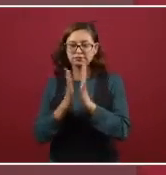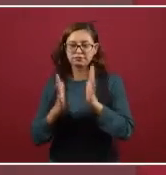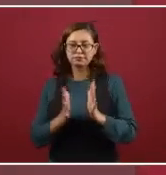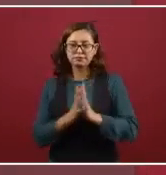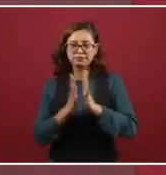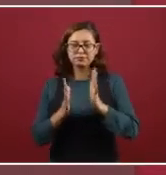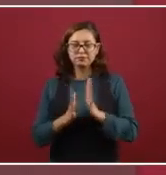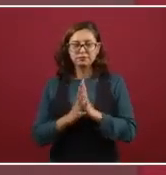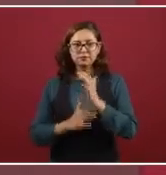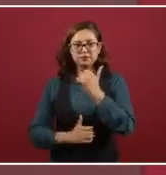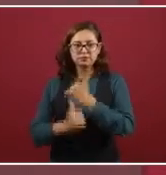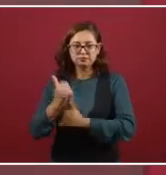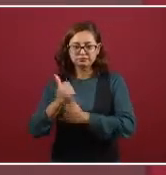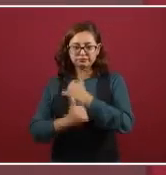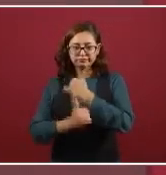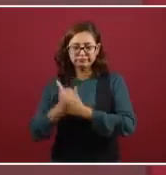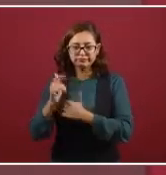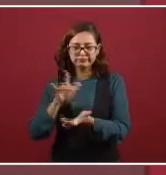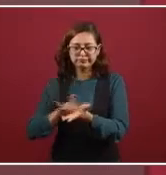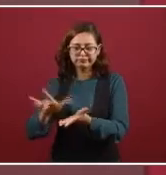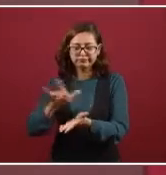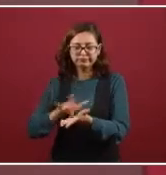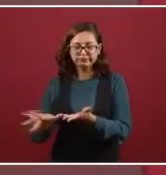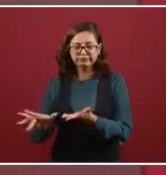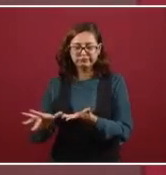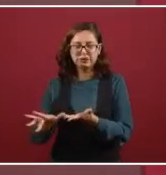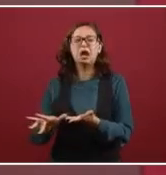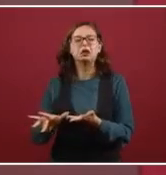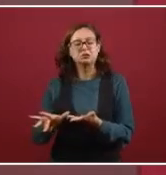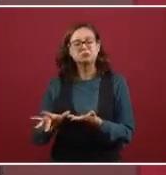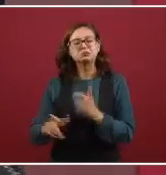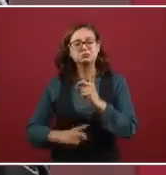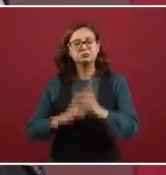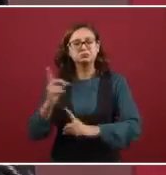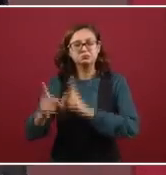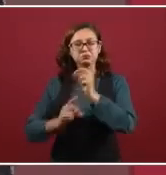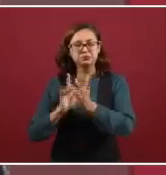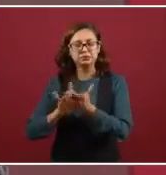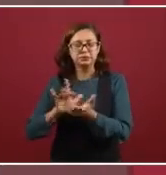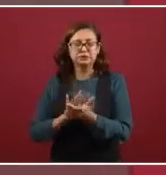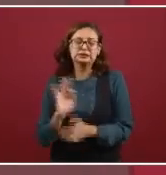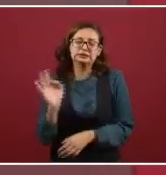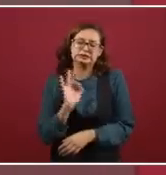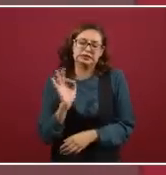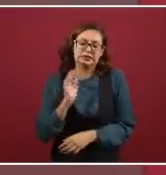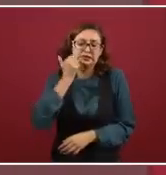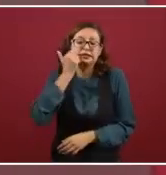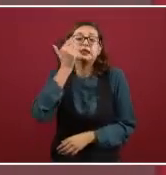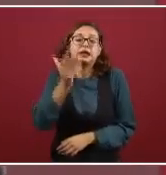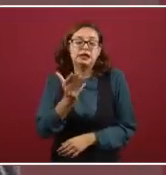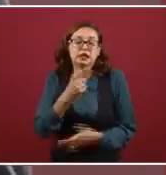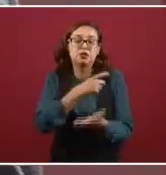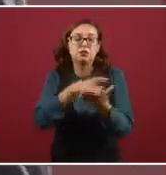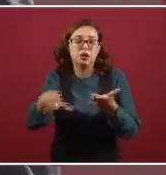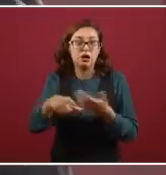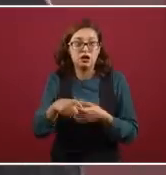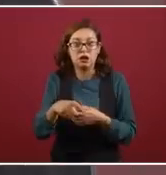de que nos van a ayudar, y vamos a dar a conocer también aquí quién compró